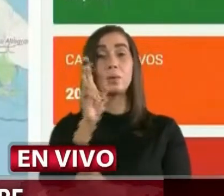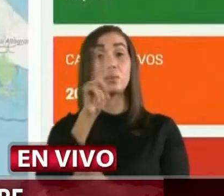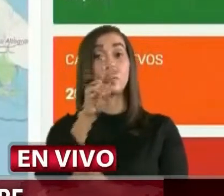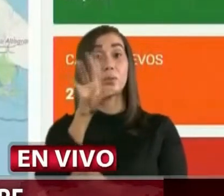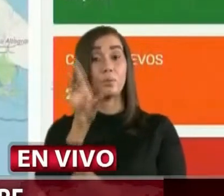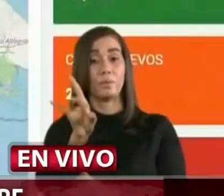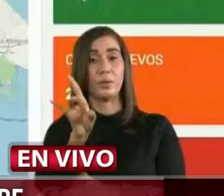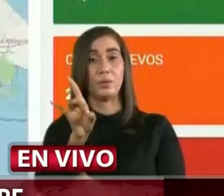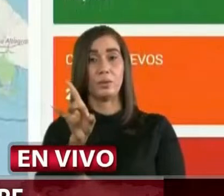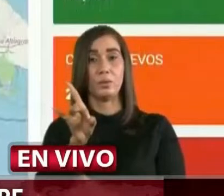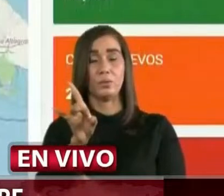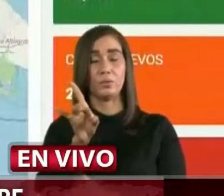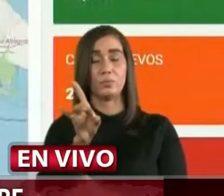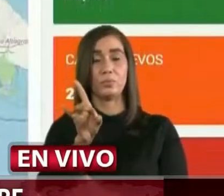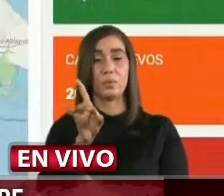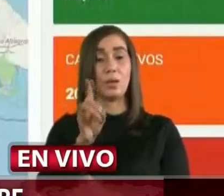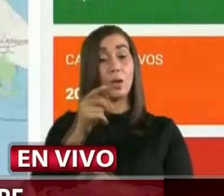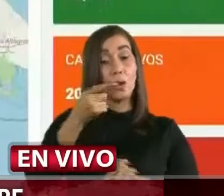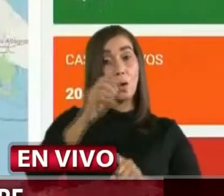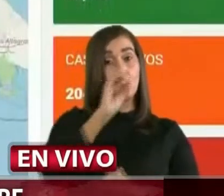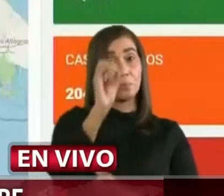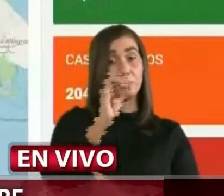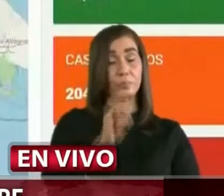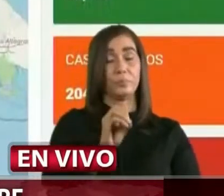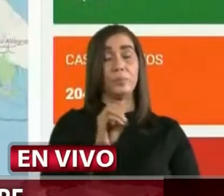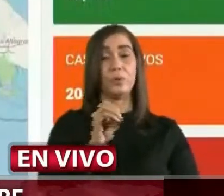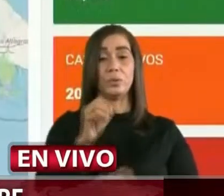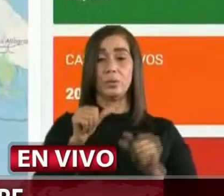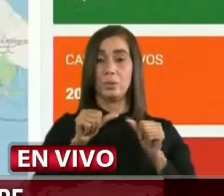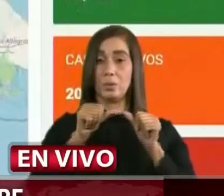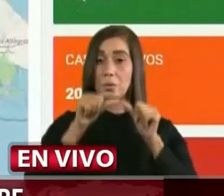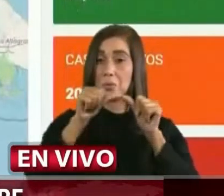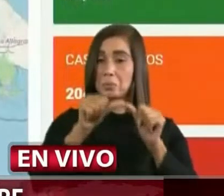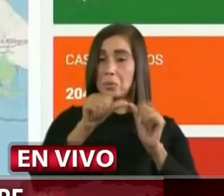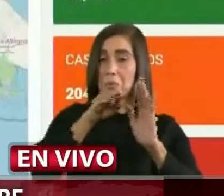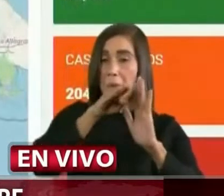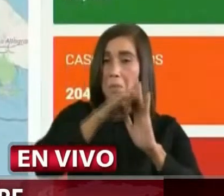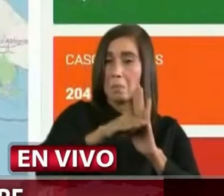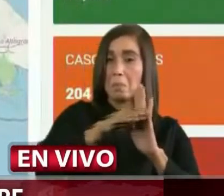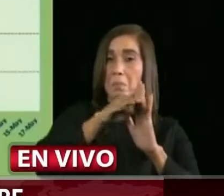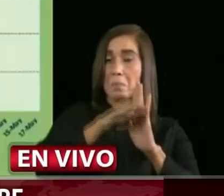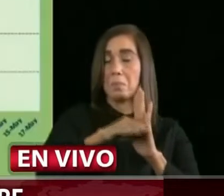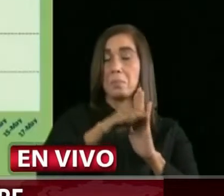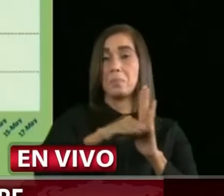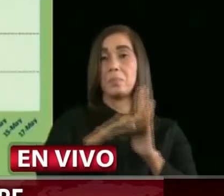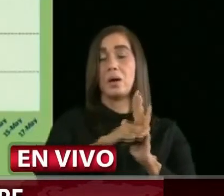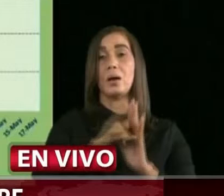428, con una tasa de letalidad que continúa descendiendo,